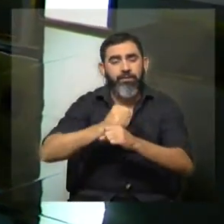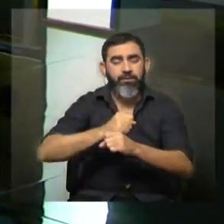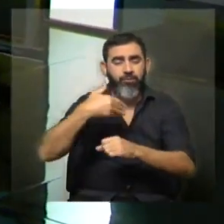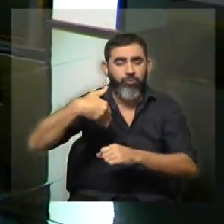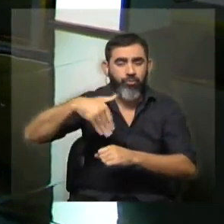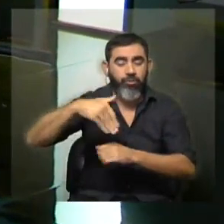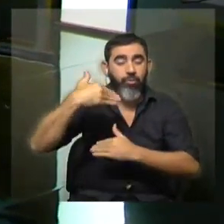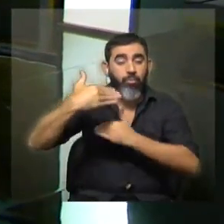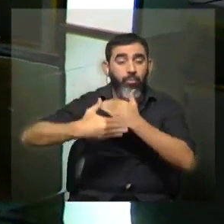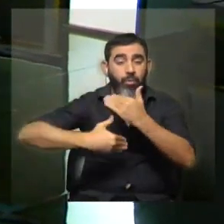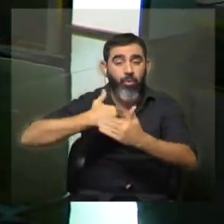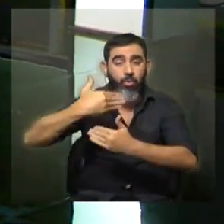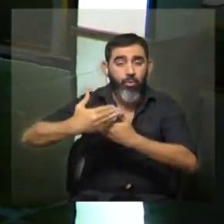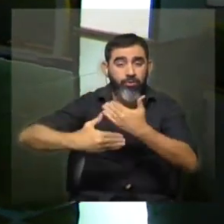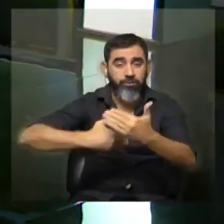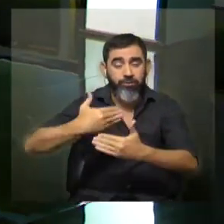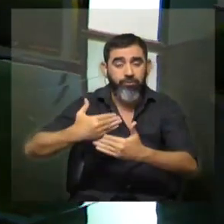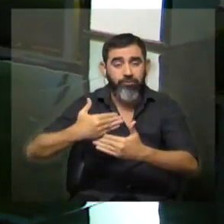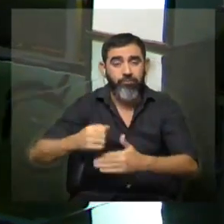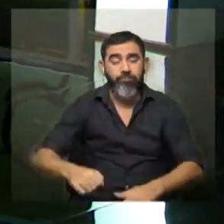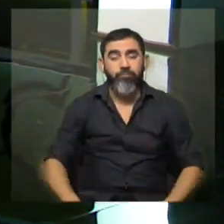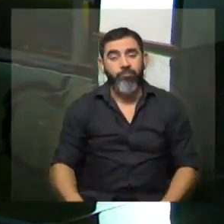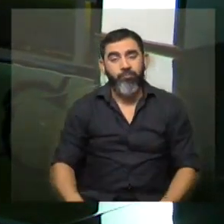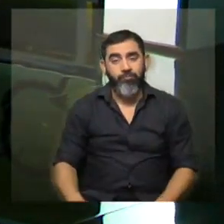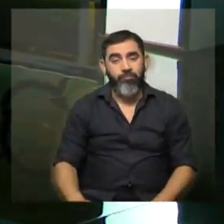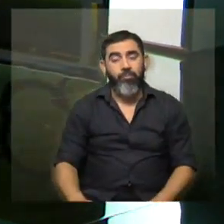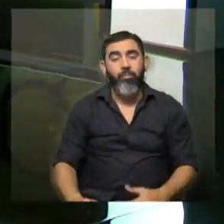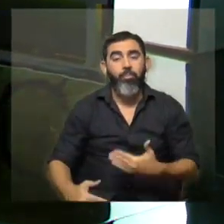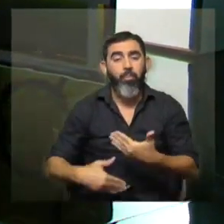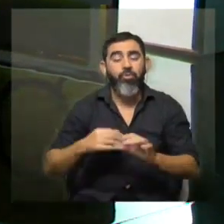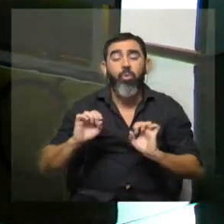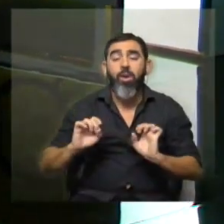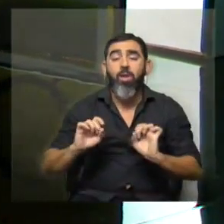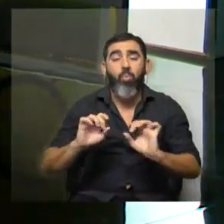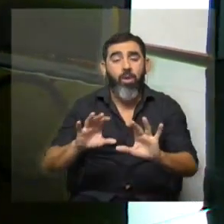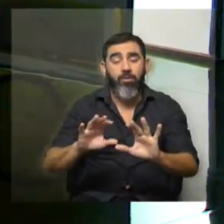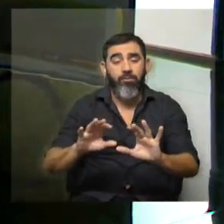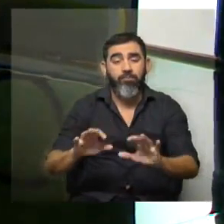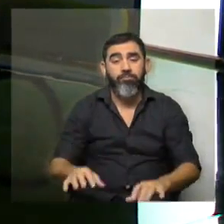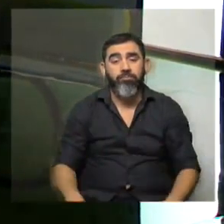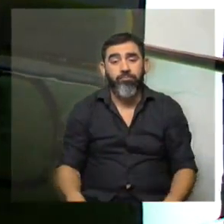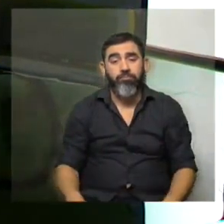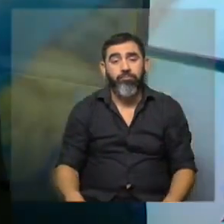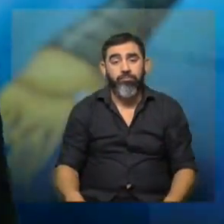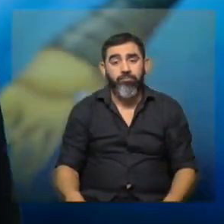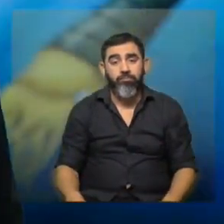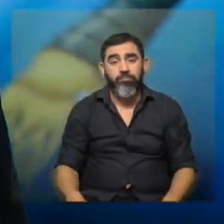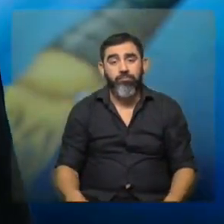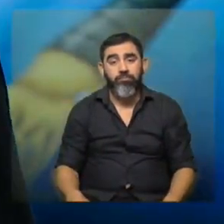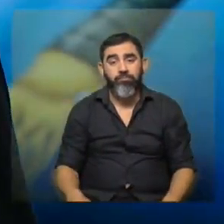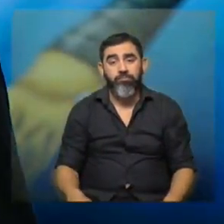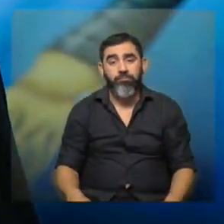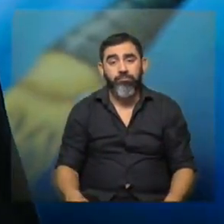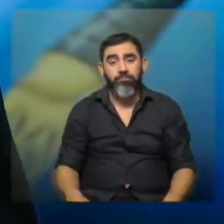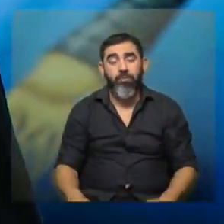digamos, fue el proceso que vos describías y después hay... Son procesos naturales, claro, que se van dando.